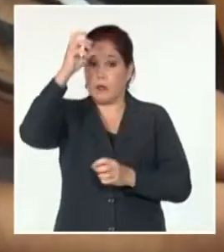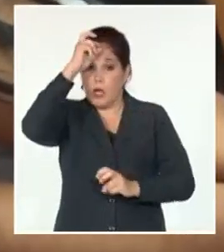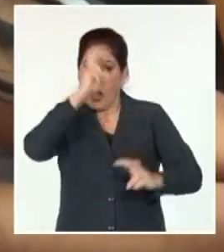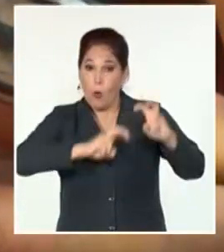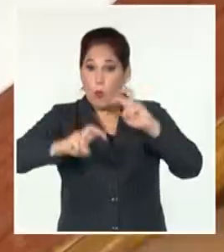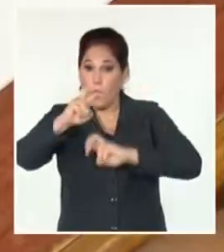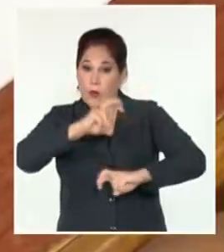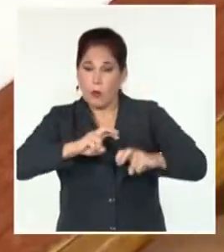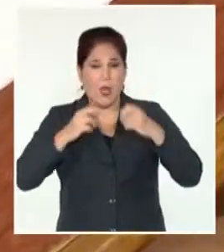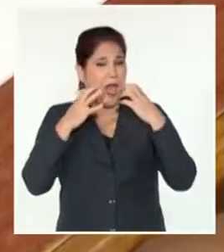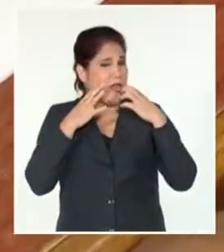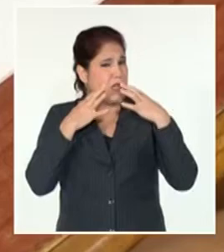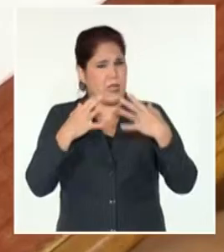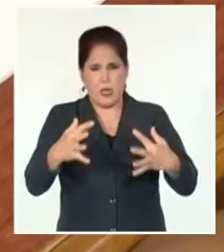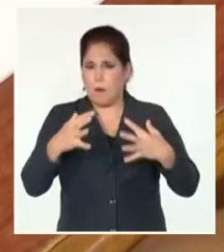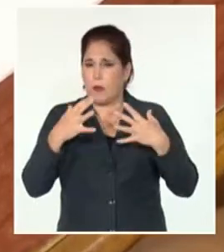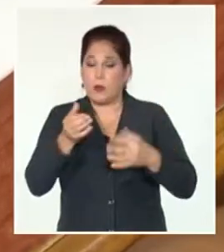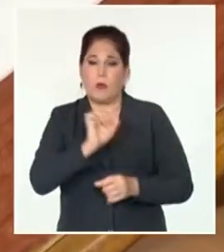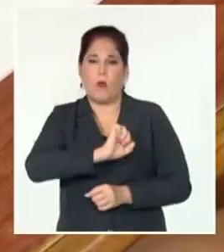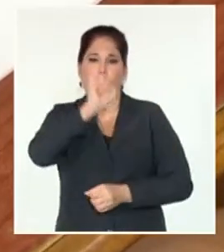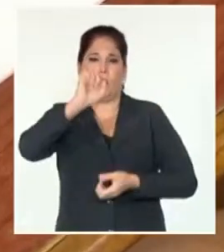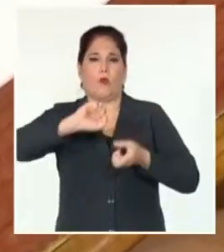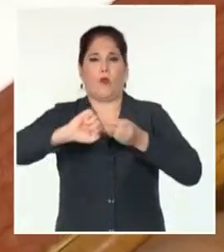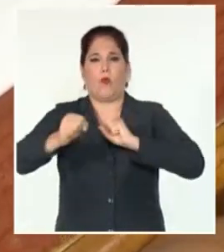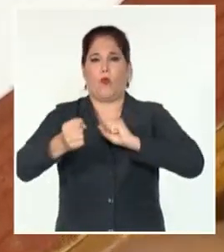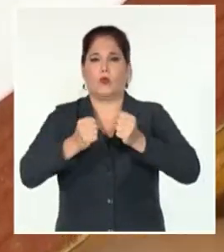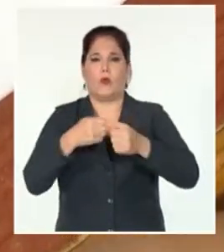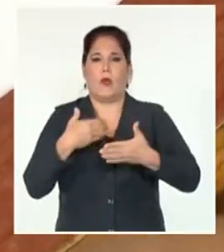herramienta eficaz para lograr el control en la